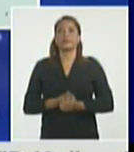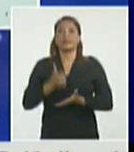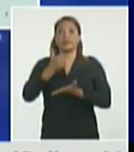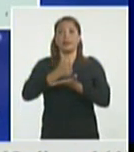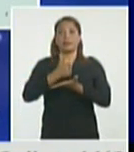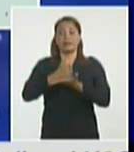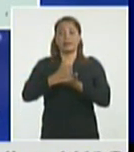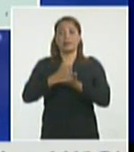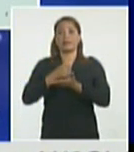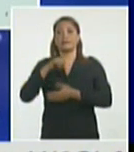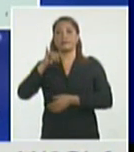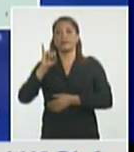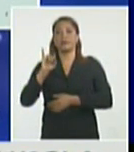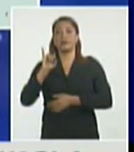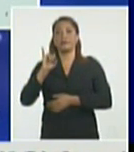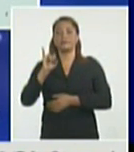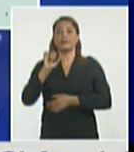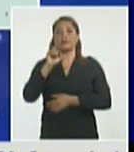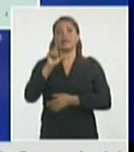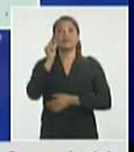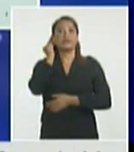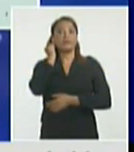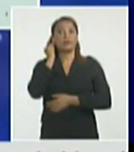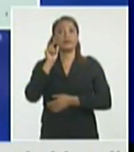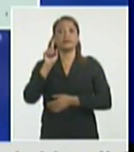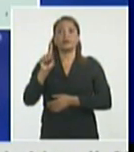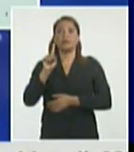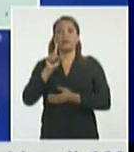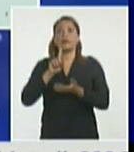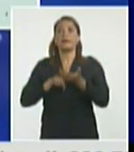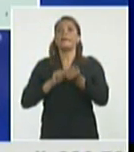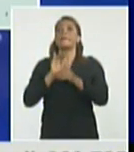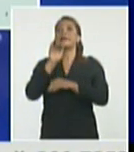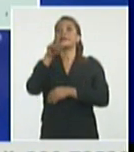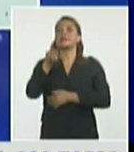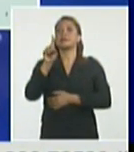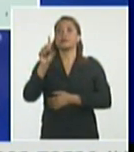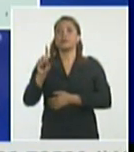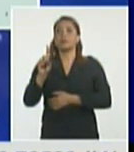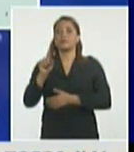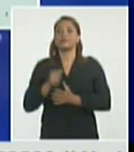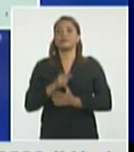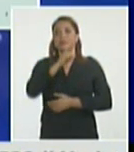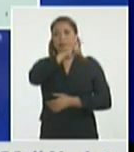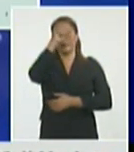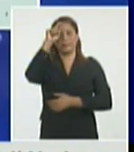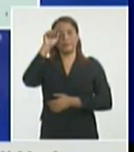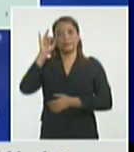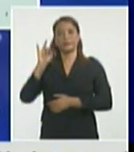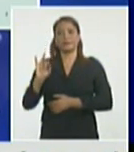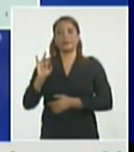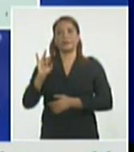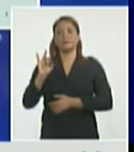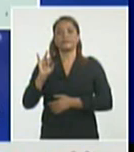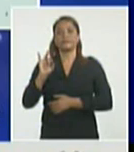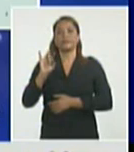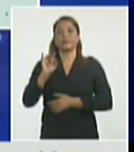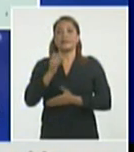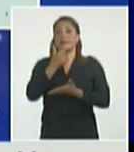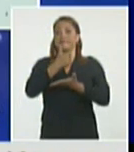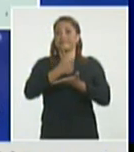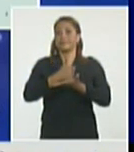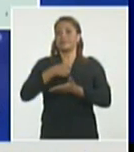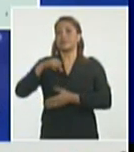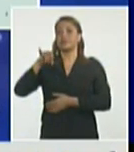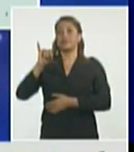6, Cifuentes y Placetas, 1 de cada uno, Santi Espíritus, 7 casos importados, del municipio